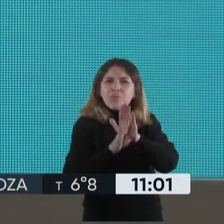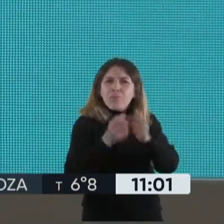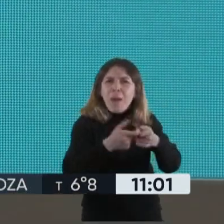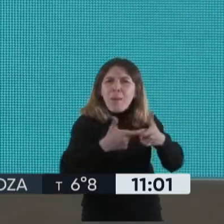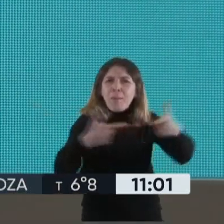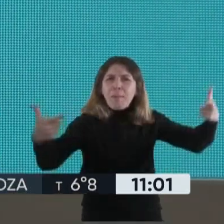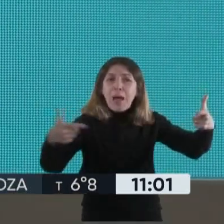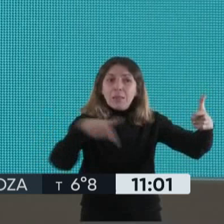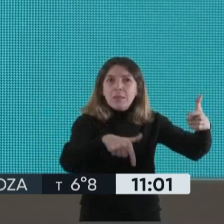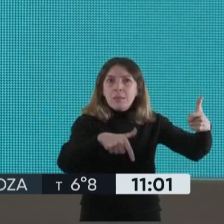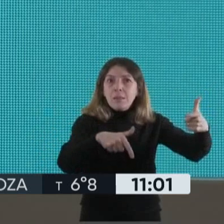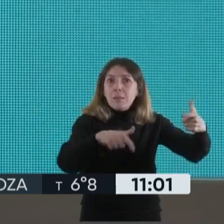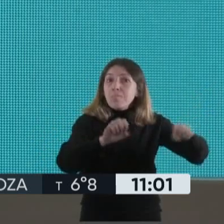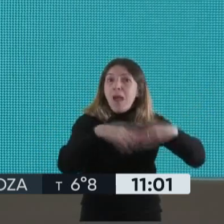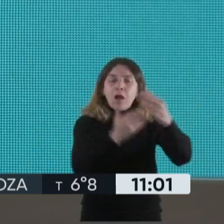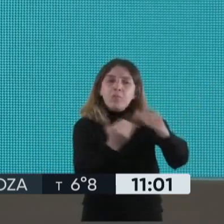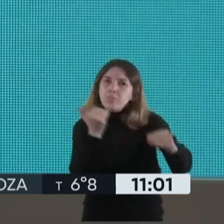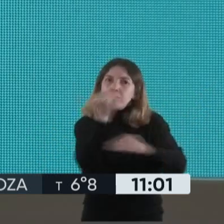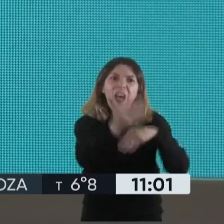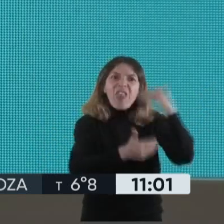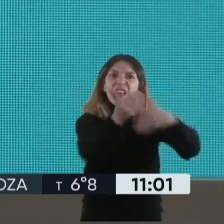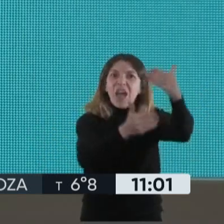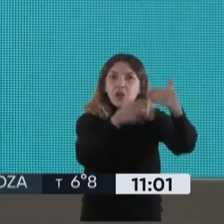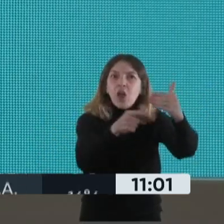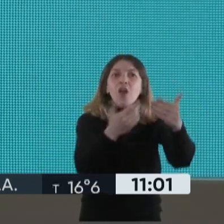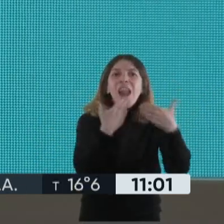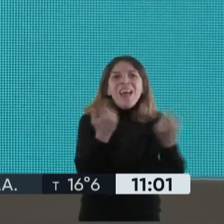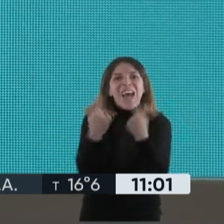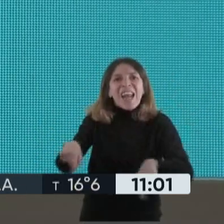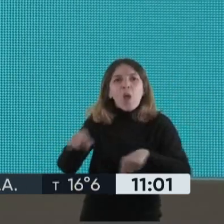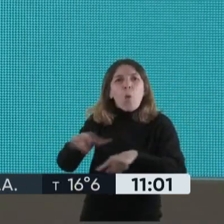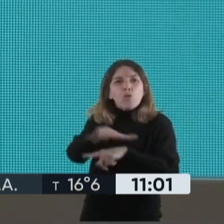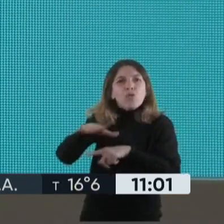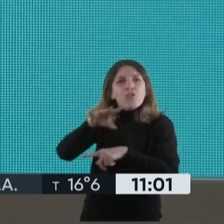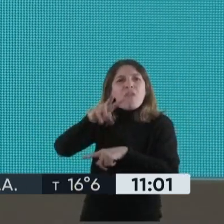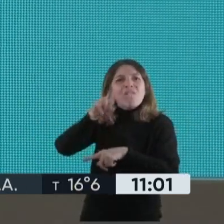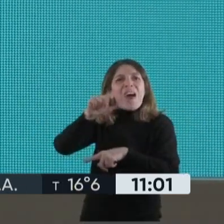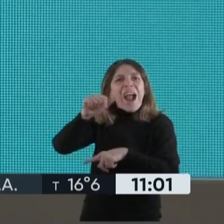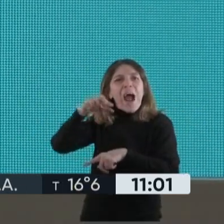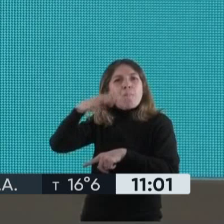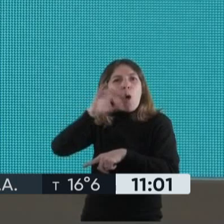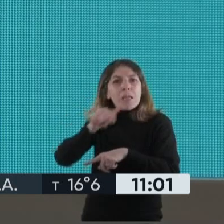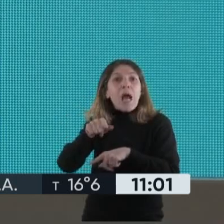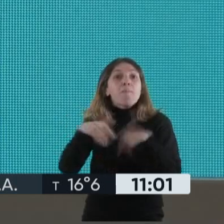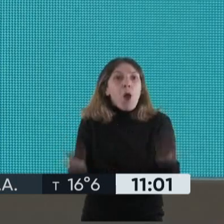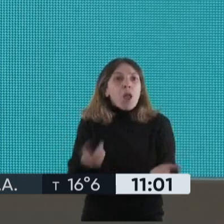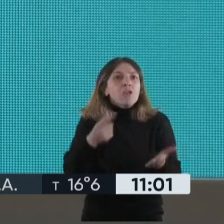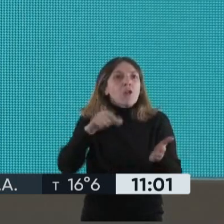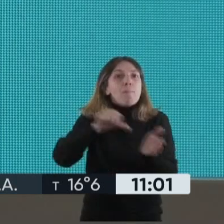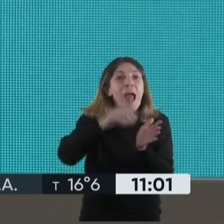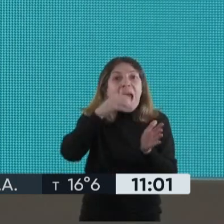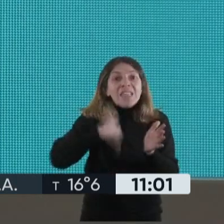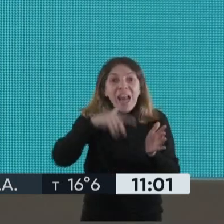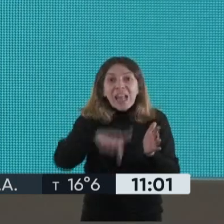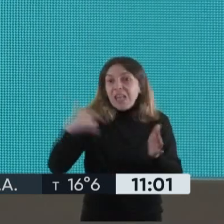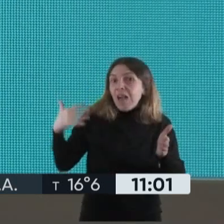recursos que, conjugado con este contexto internacional que estamos viviendo, hace que el país enfrente esta oportunidad